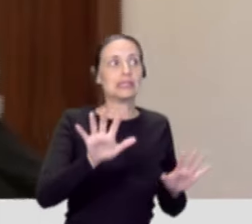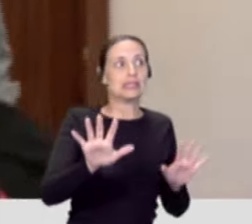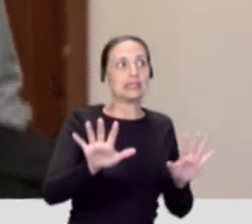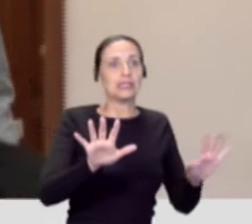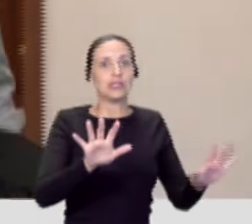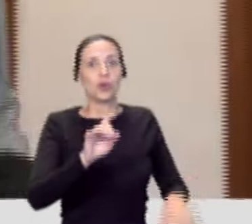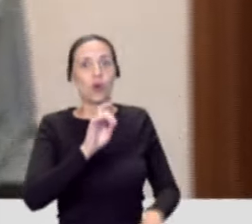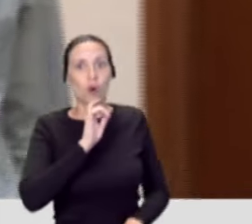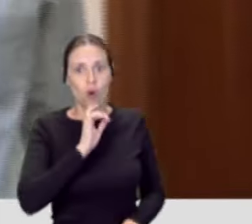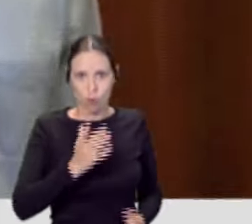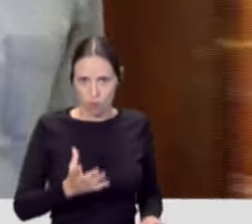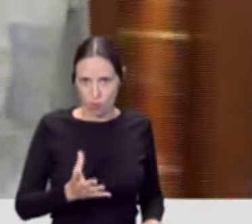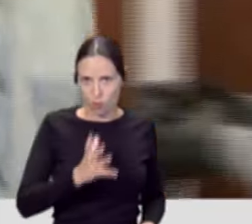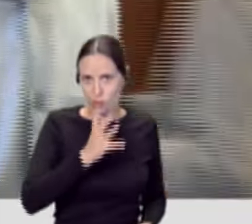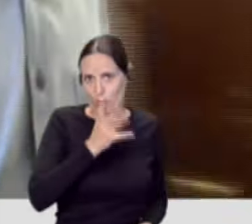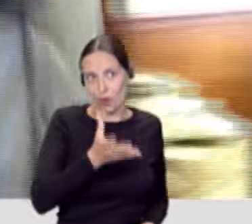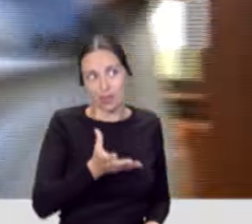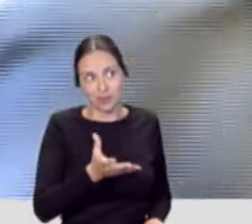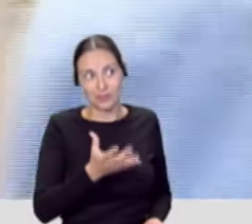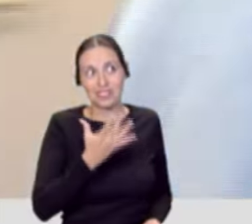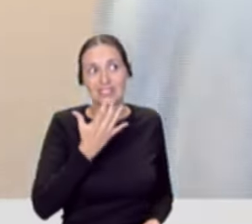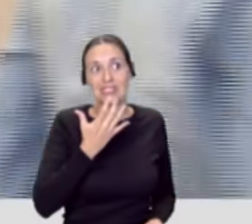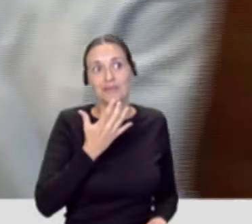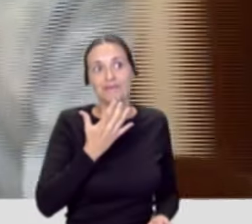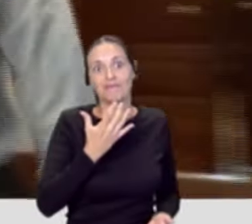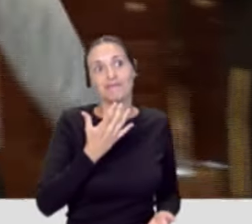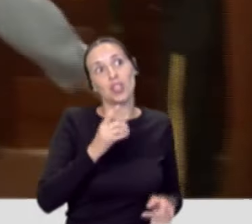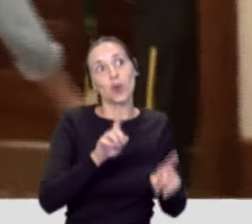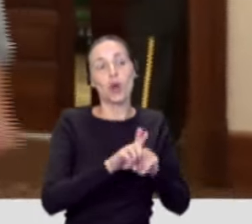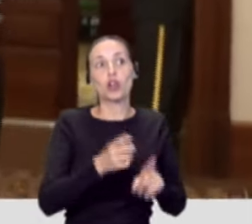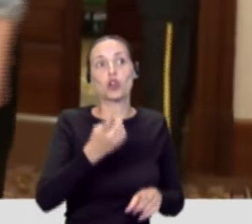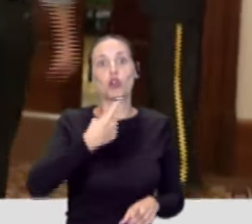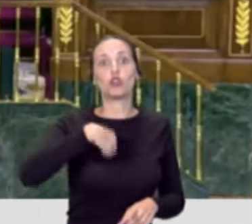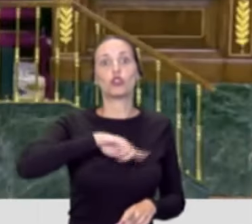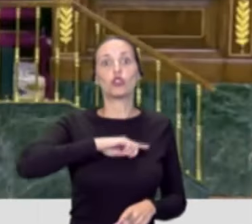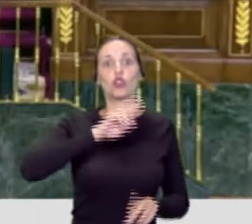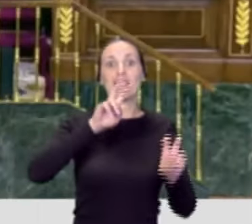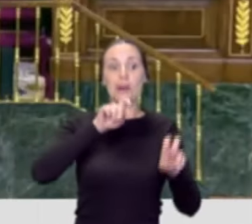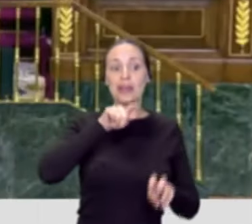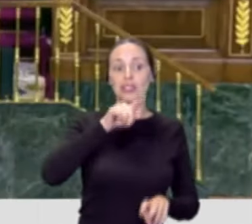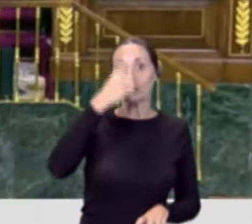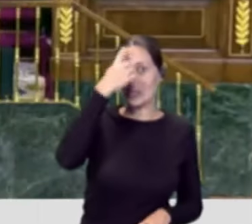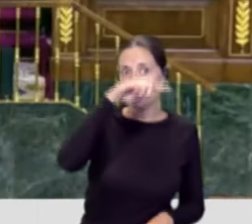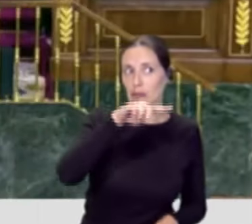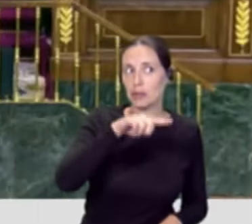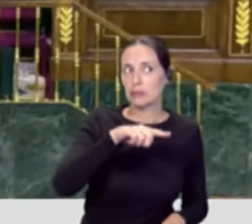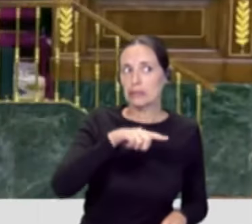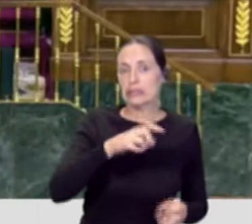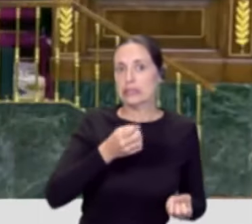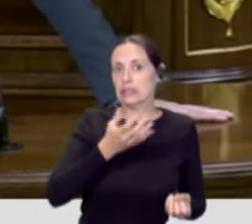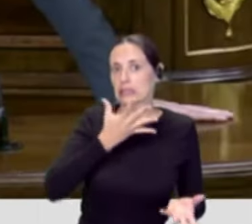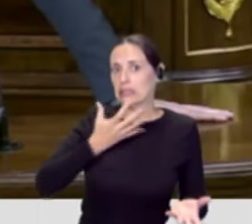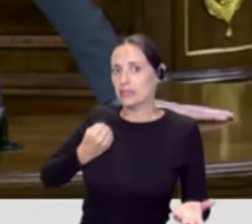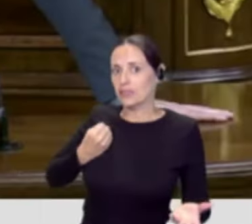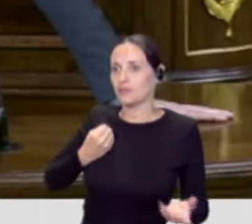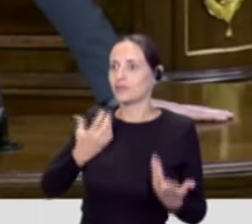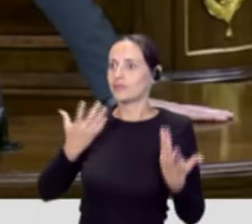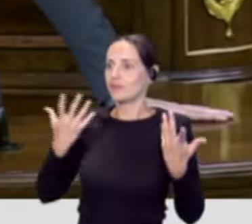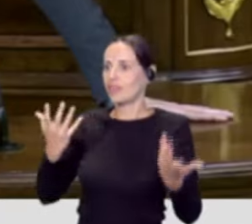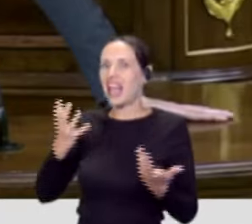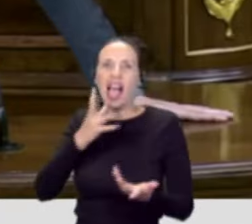si conocíamos, no dejar entrever que conocían o que de alguna forma eran conscientes de que este tipo de comportamiento sucedía. Claro, ahora no crees como el que va a salir de